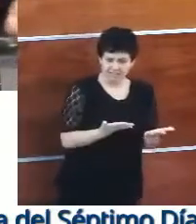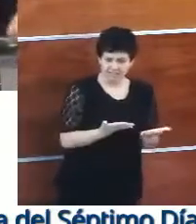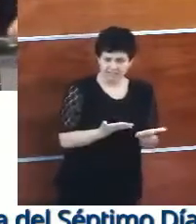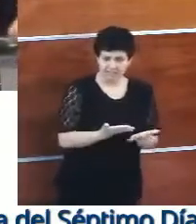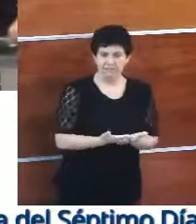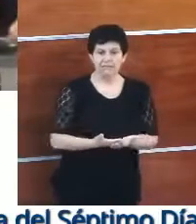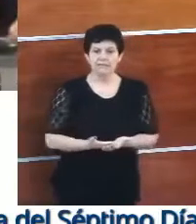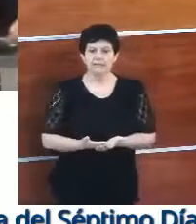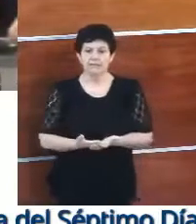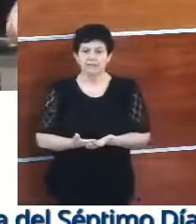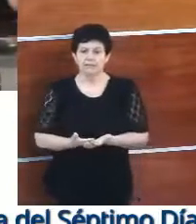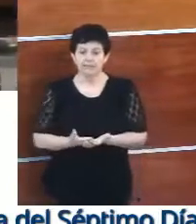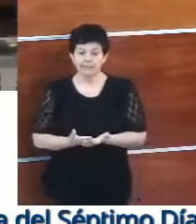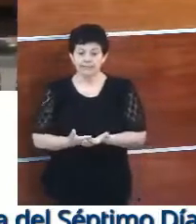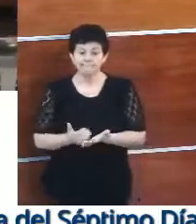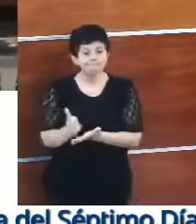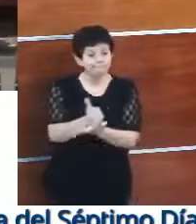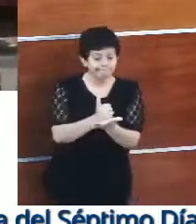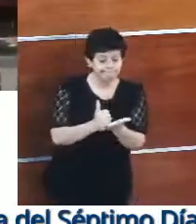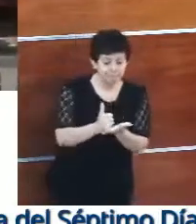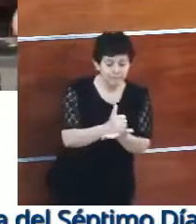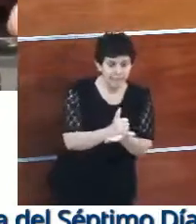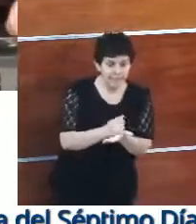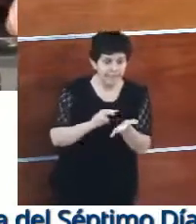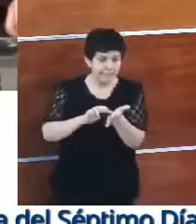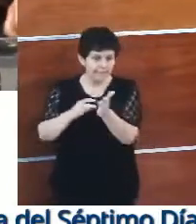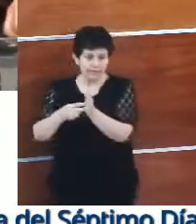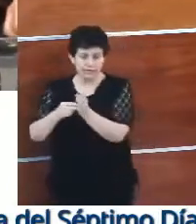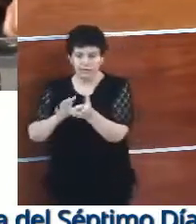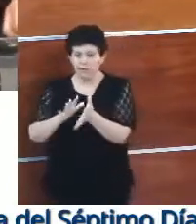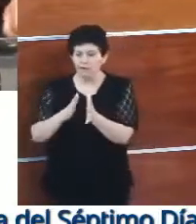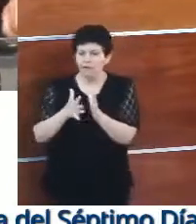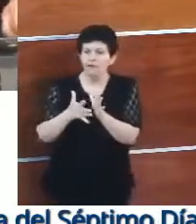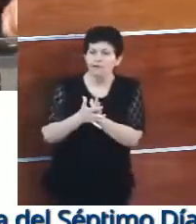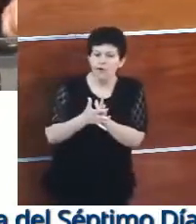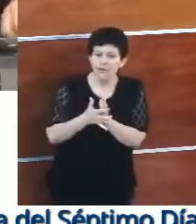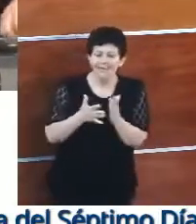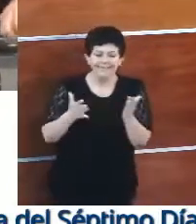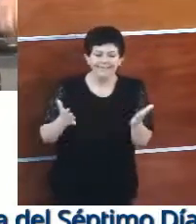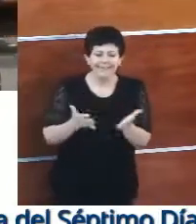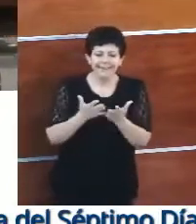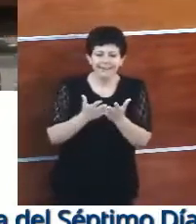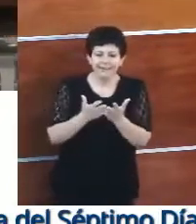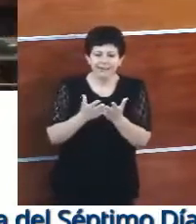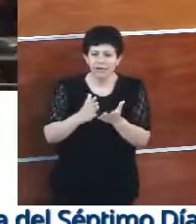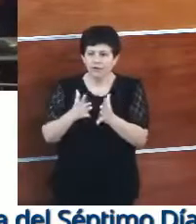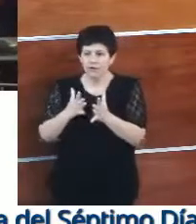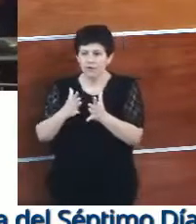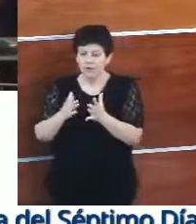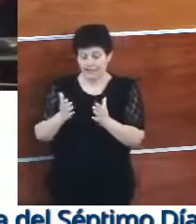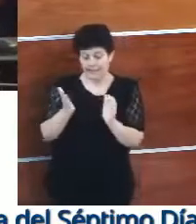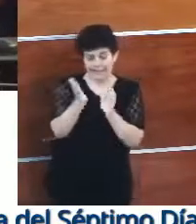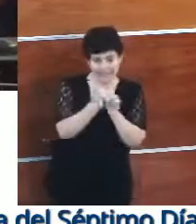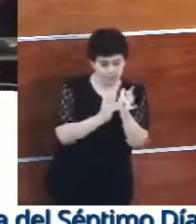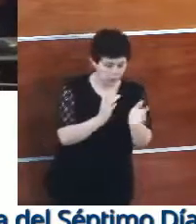analoio, indica una partida para volver. Jesús se fue al